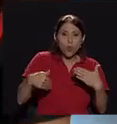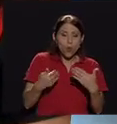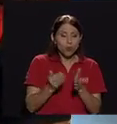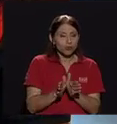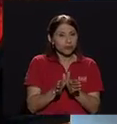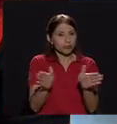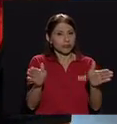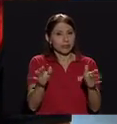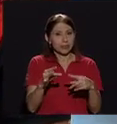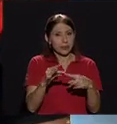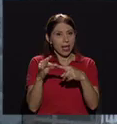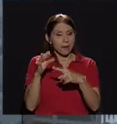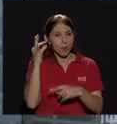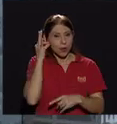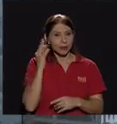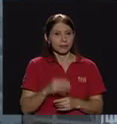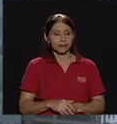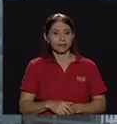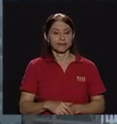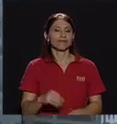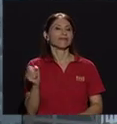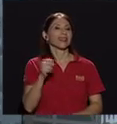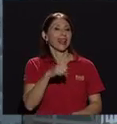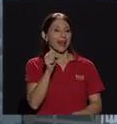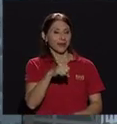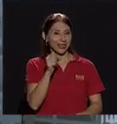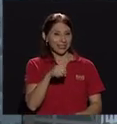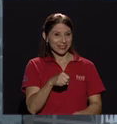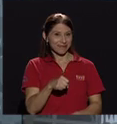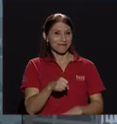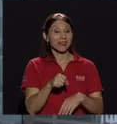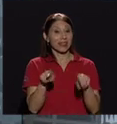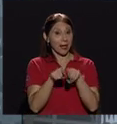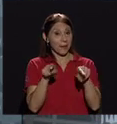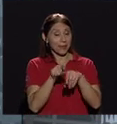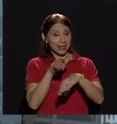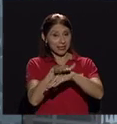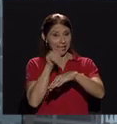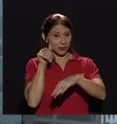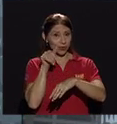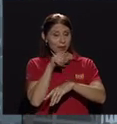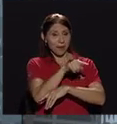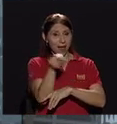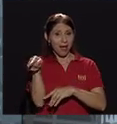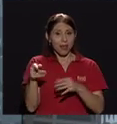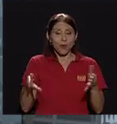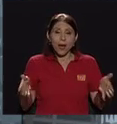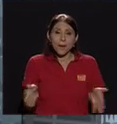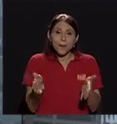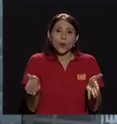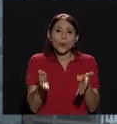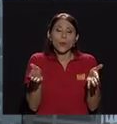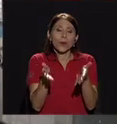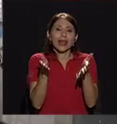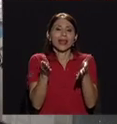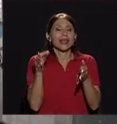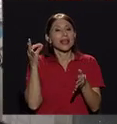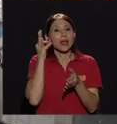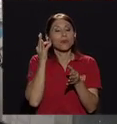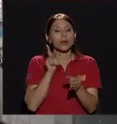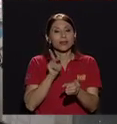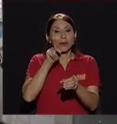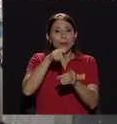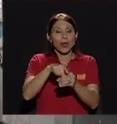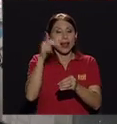todo las mujeres. Claro que sí. De hecho, también uno de los llamados que se hace es a promover mayor participación de las mujeres